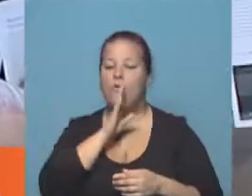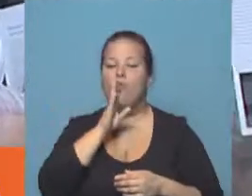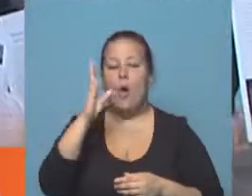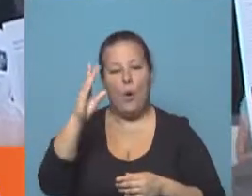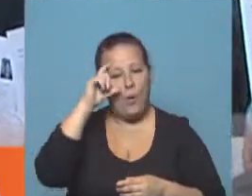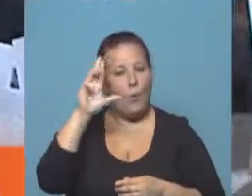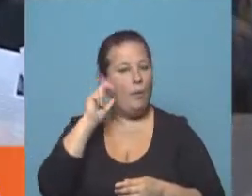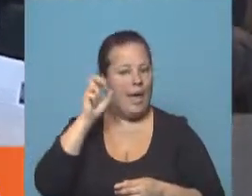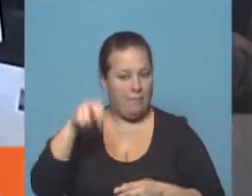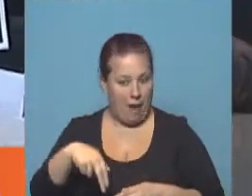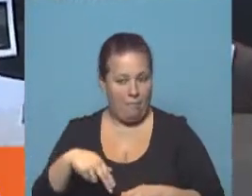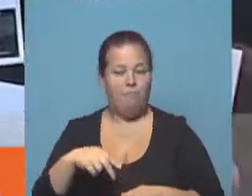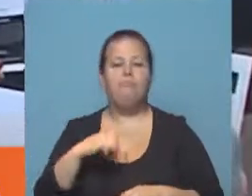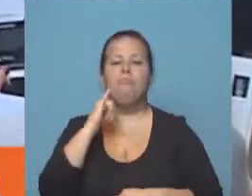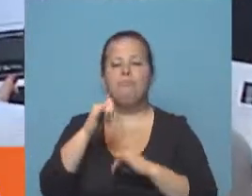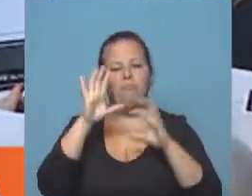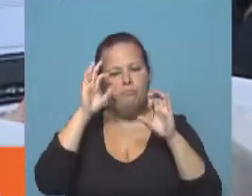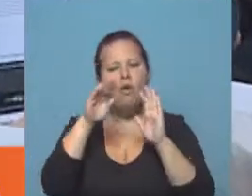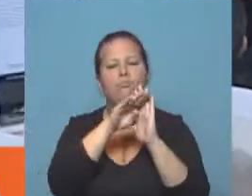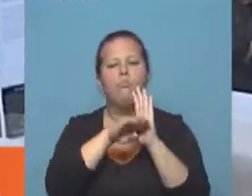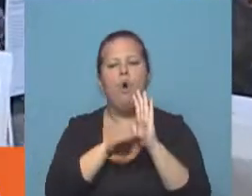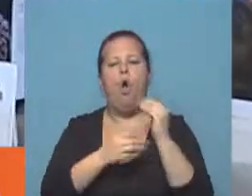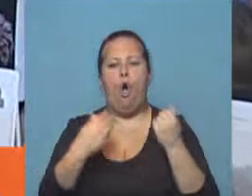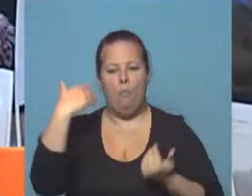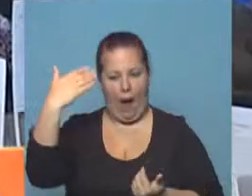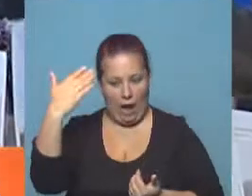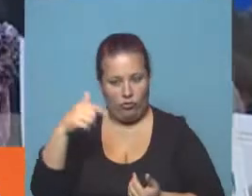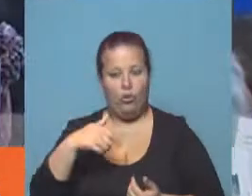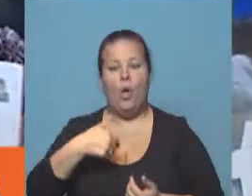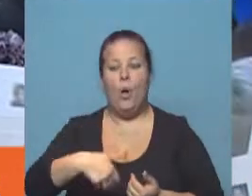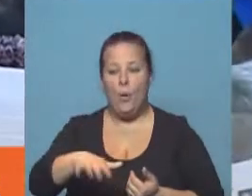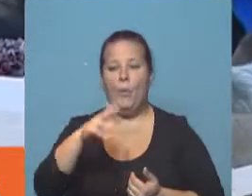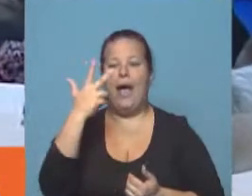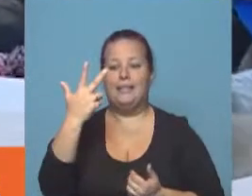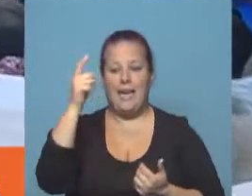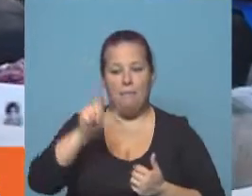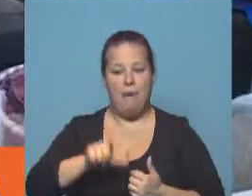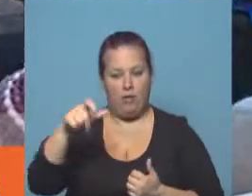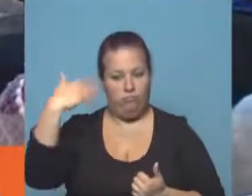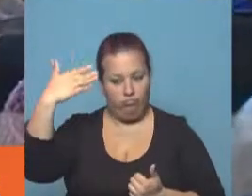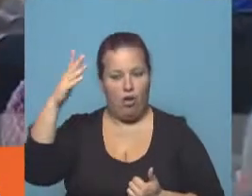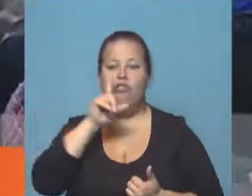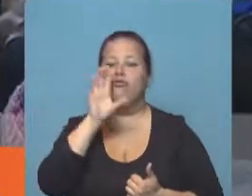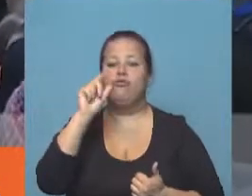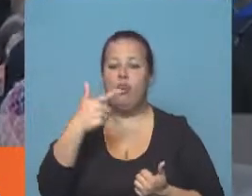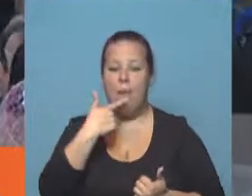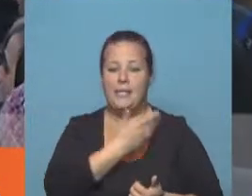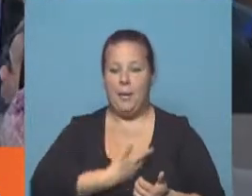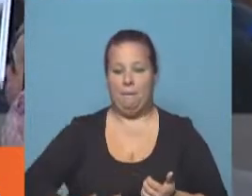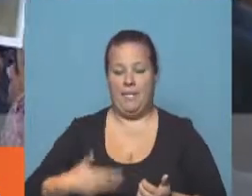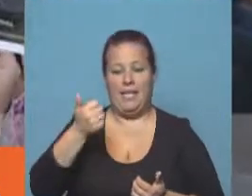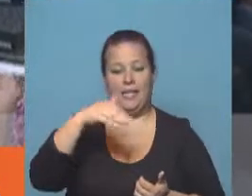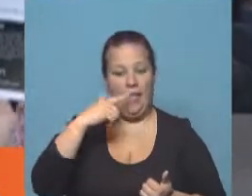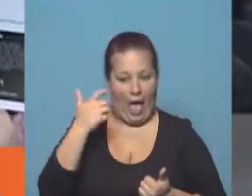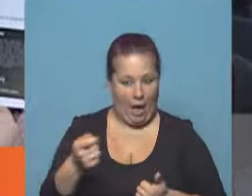Berman. Recordemos cuál va a ser la cronología del acto. Va a haber tres oradores, Tomás Zayek, el titular de